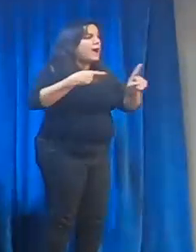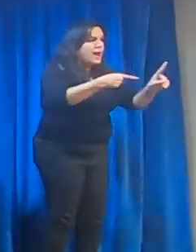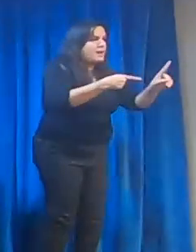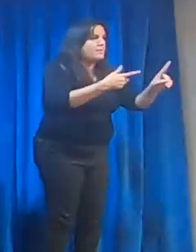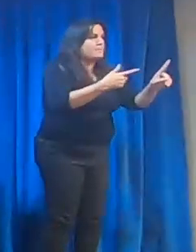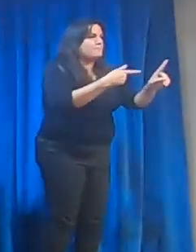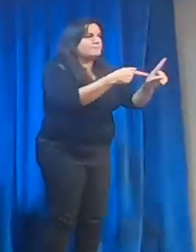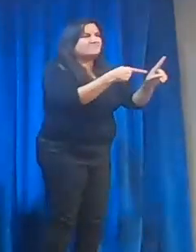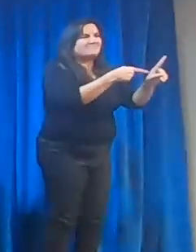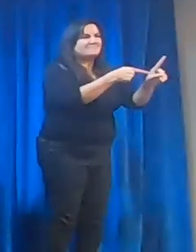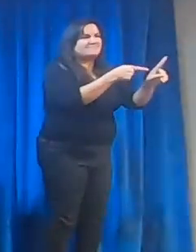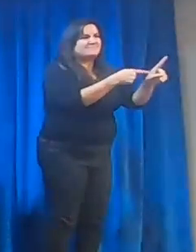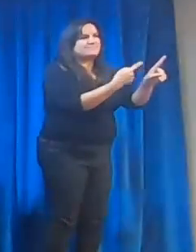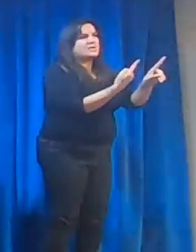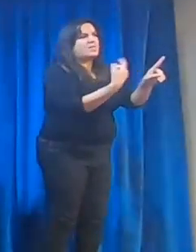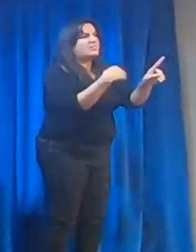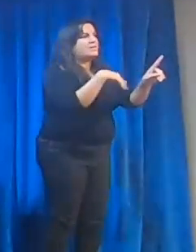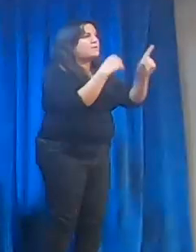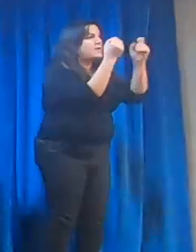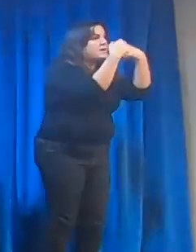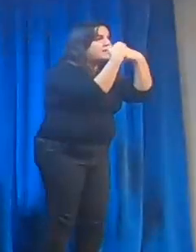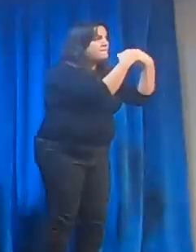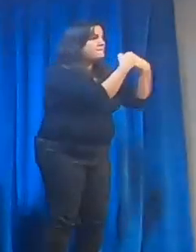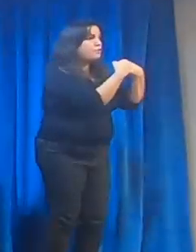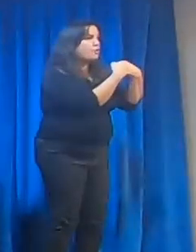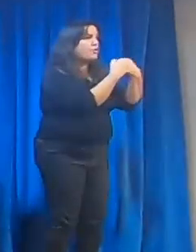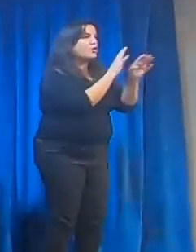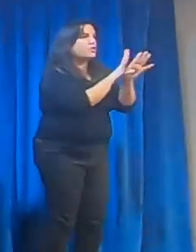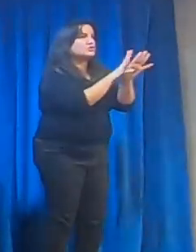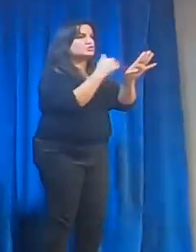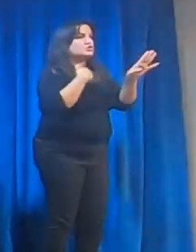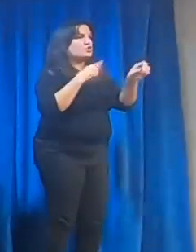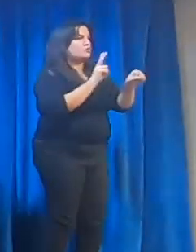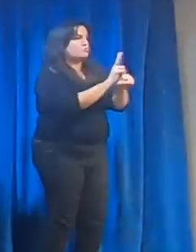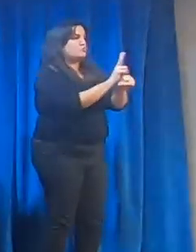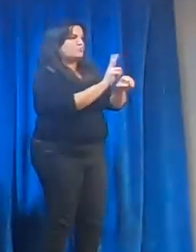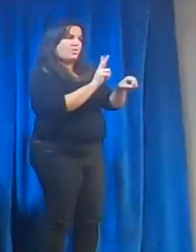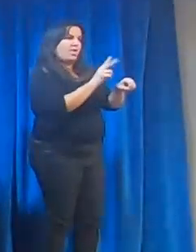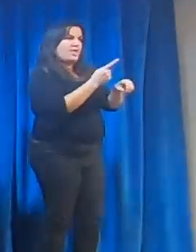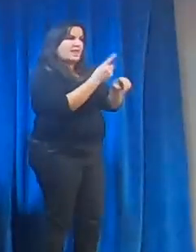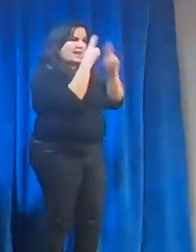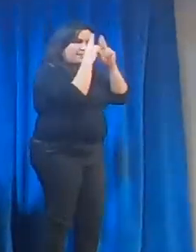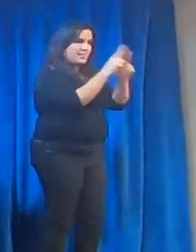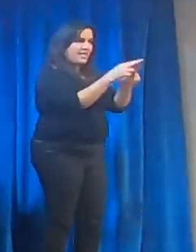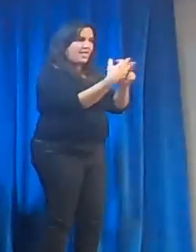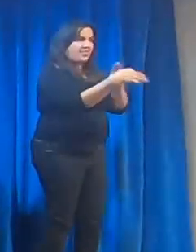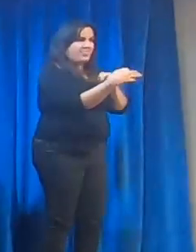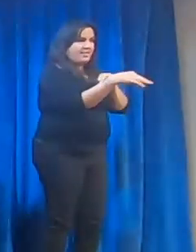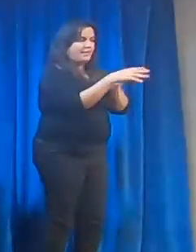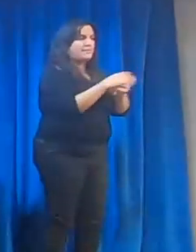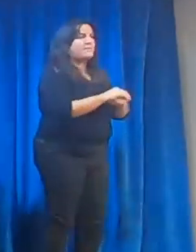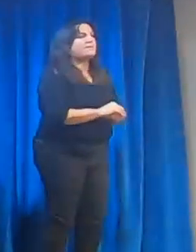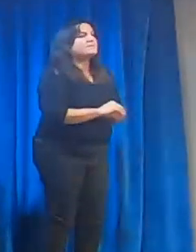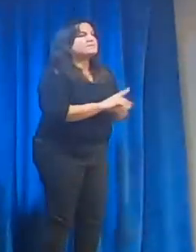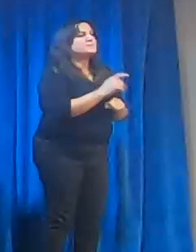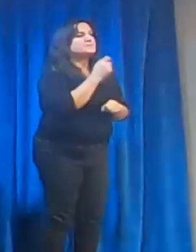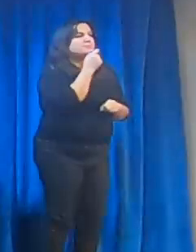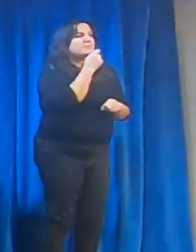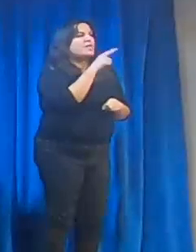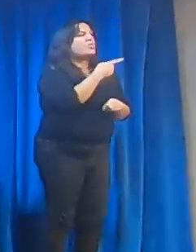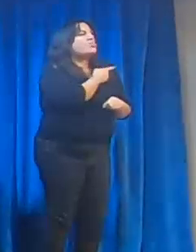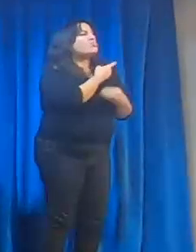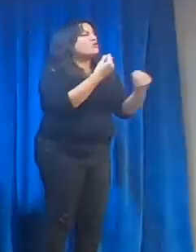debe tener un refugio que yo no debo vulnerar y que debo respetar. En la primera instancia, el refugio es el